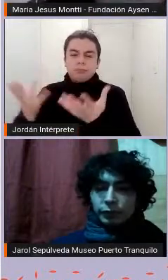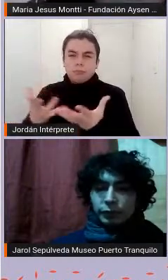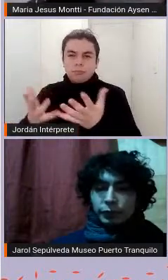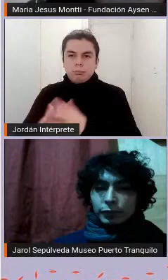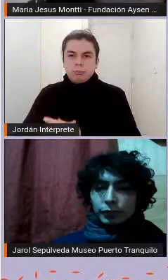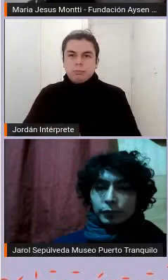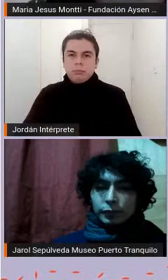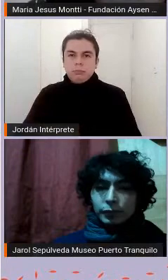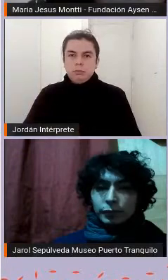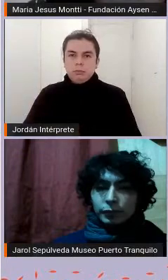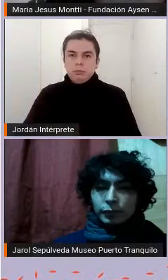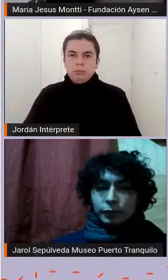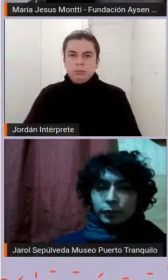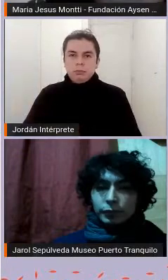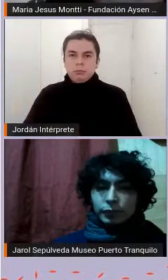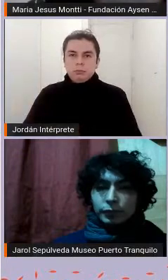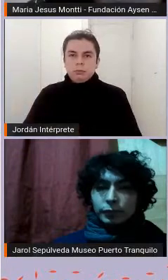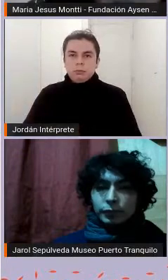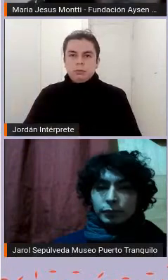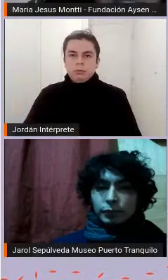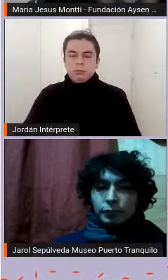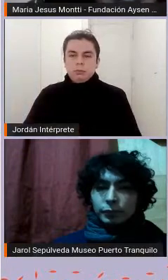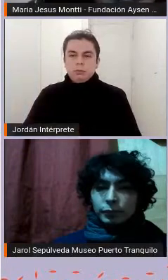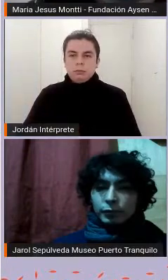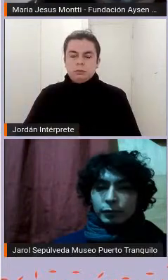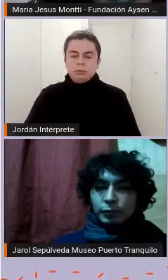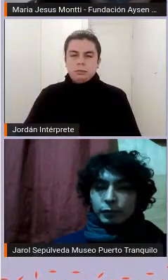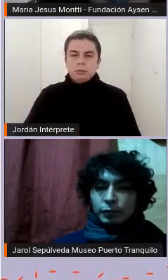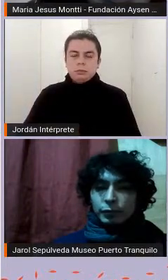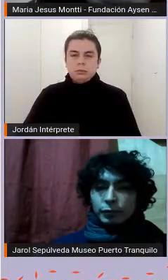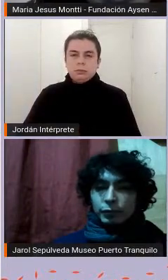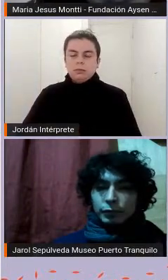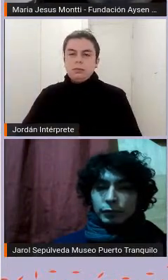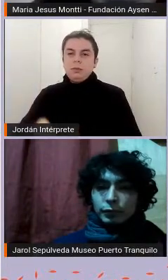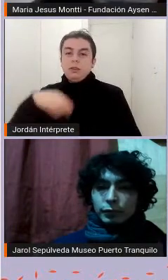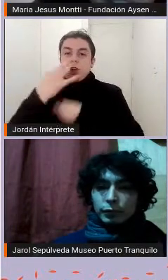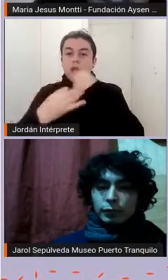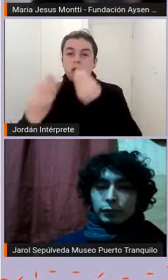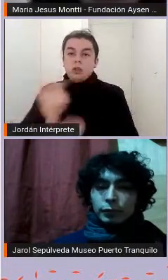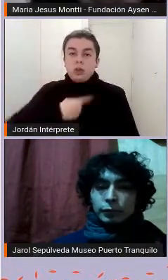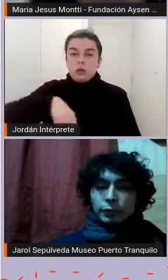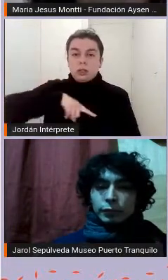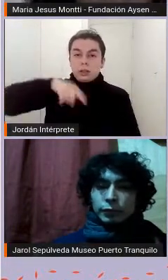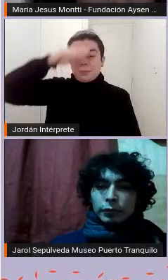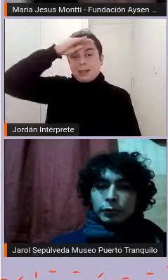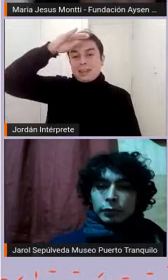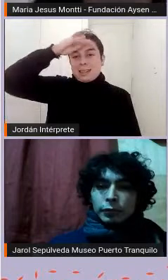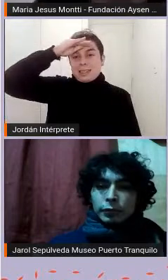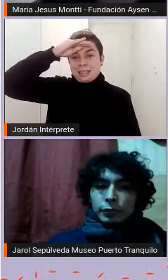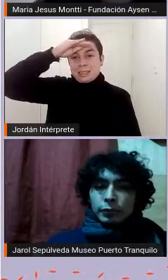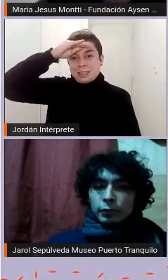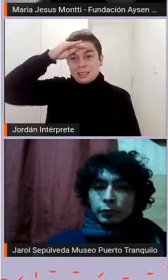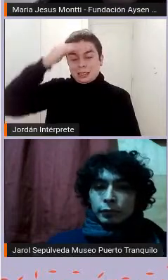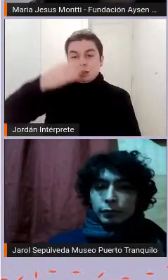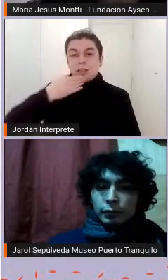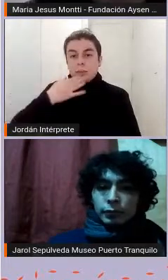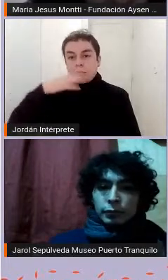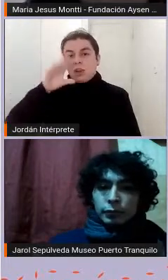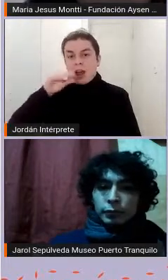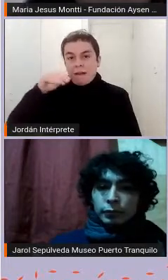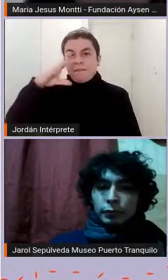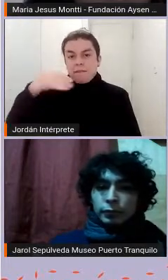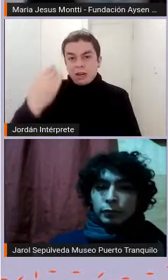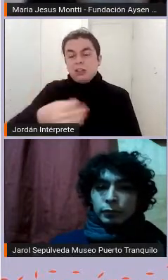Vamos a bajarle. Resume lo que vivimos. Voy a hablar un poquitito en esta parte de la música para